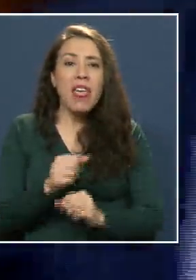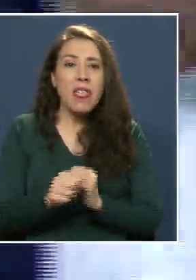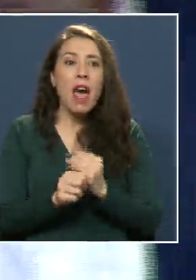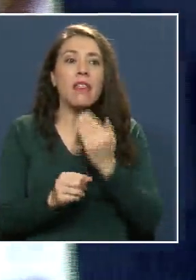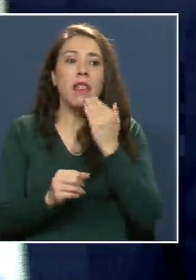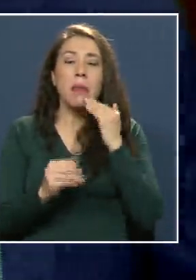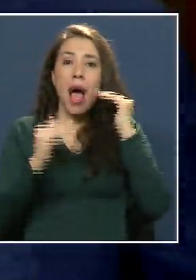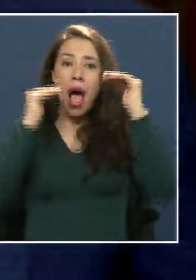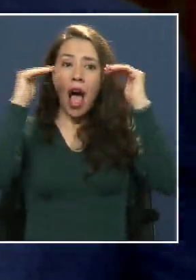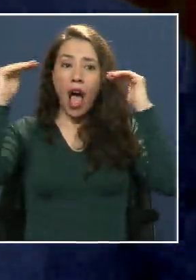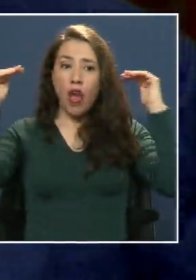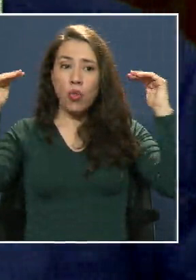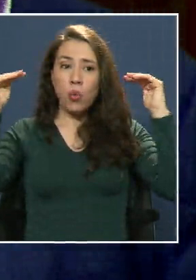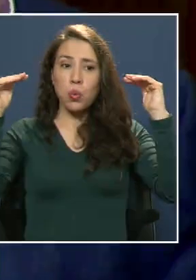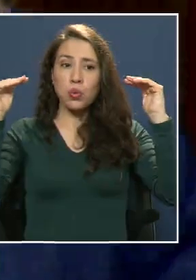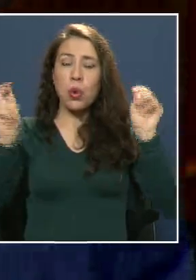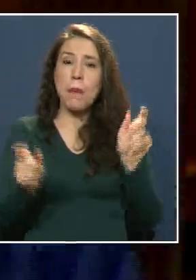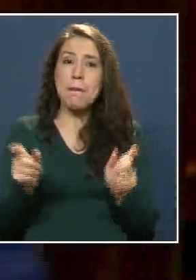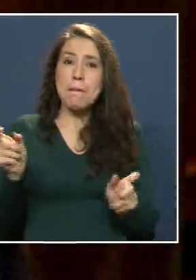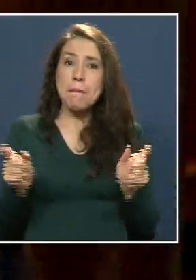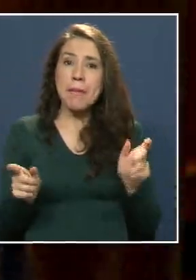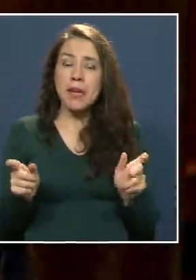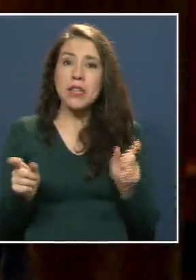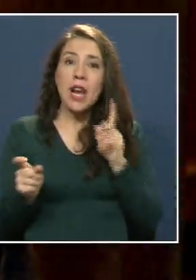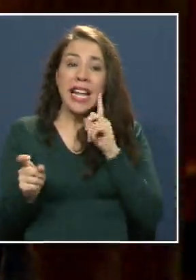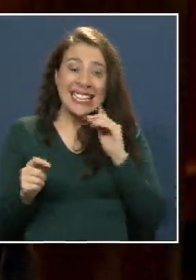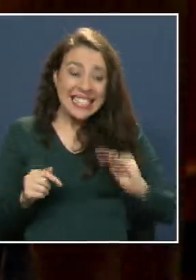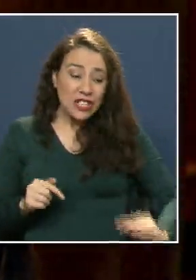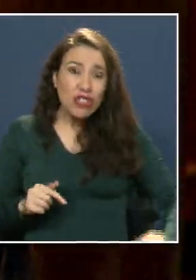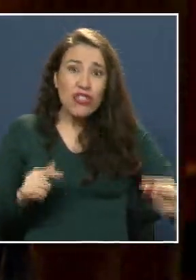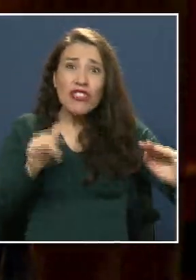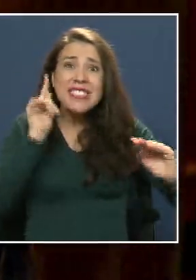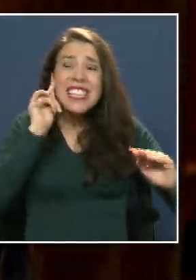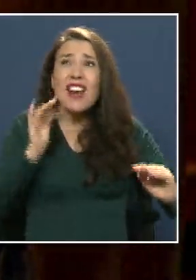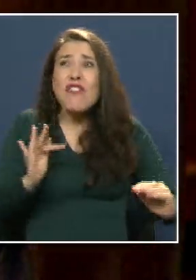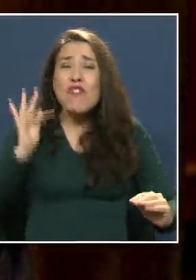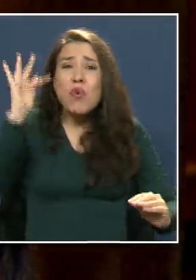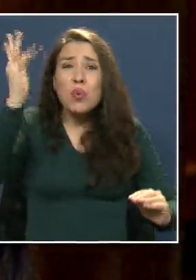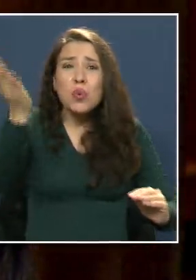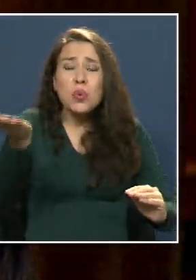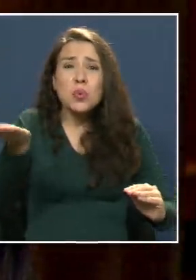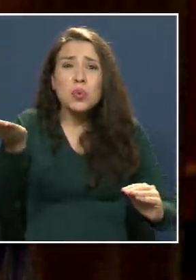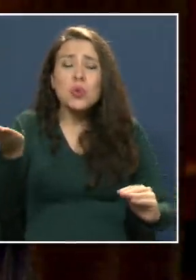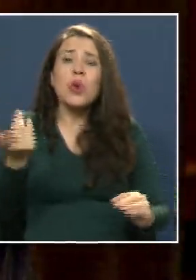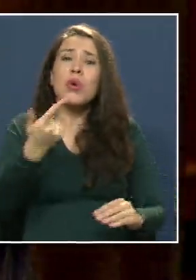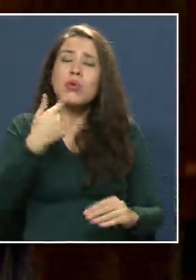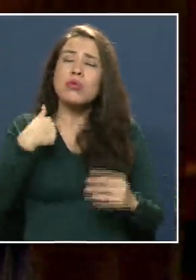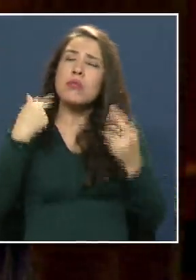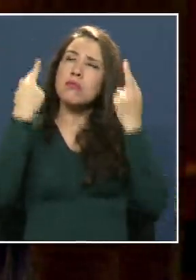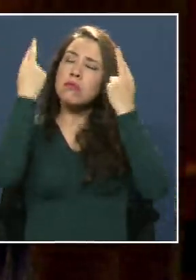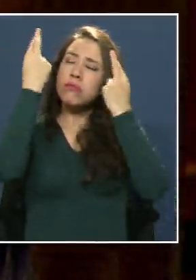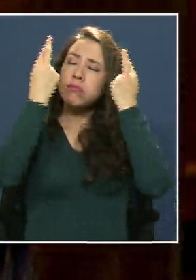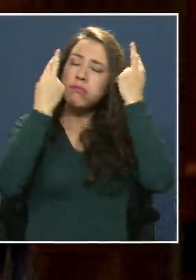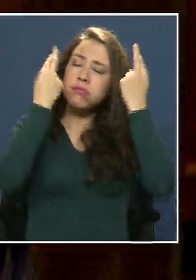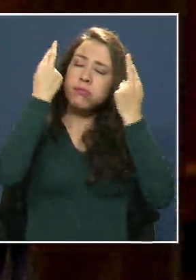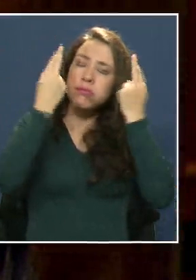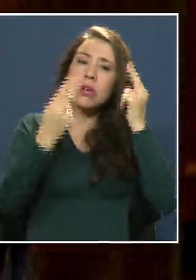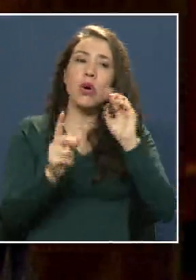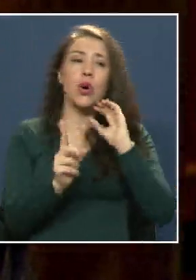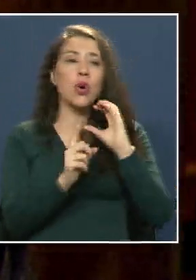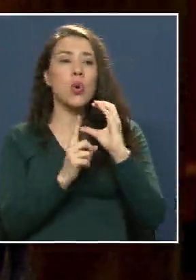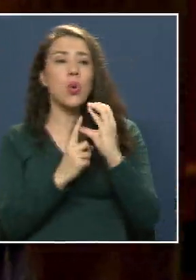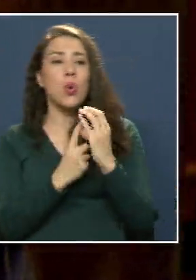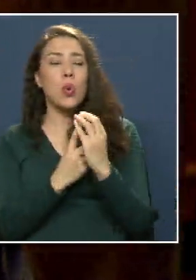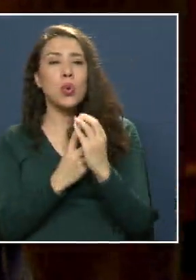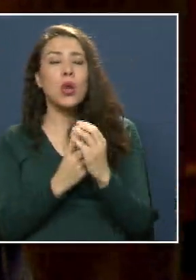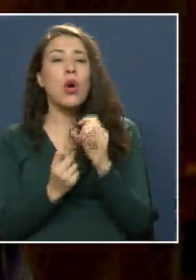adultos. Gente que tiene todo el futuro por delante. Y hemos podido hacer una reflexión cultural